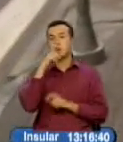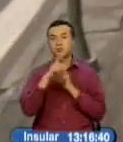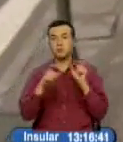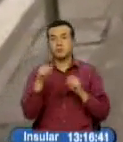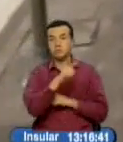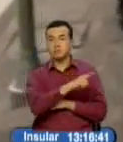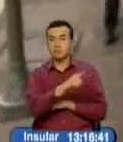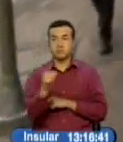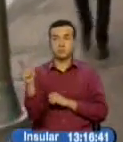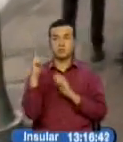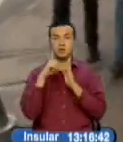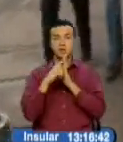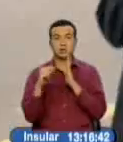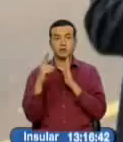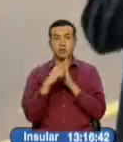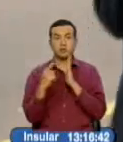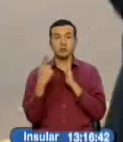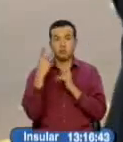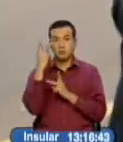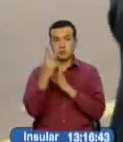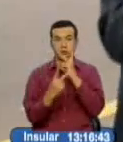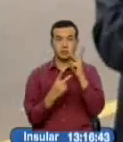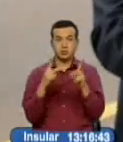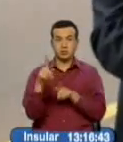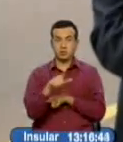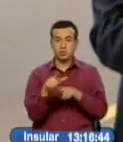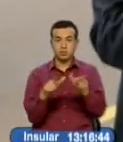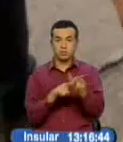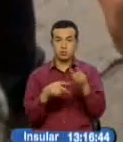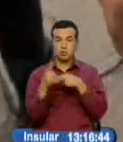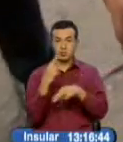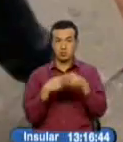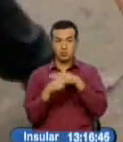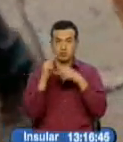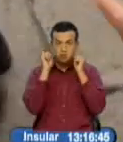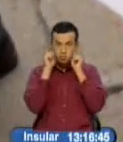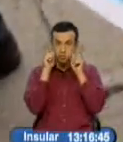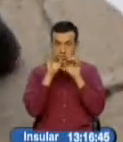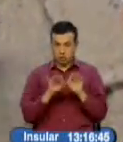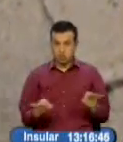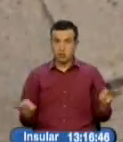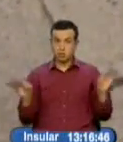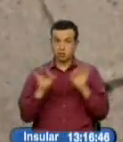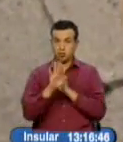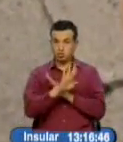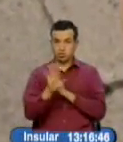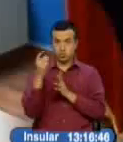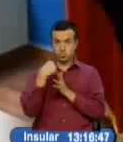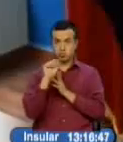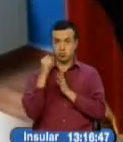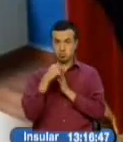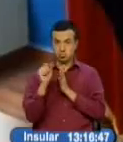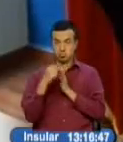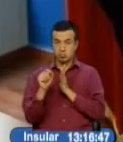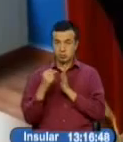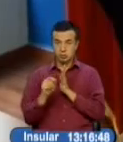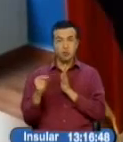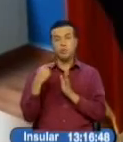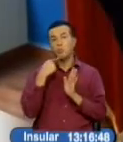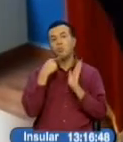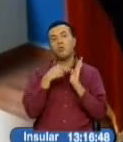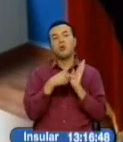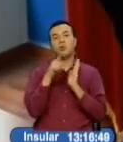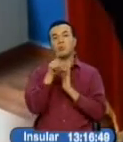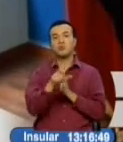del Servicio de Rentas Internas visitó locales comerciales y alertó de la importancia de su cumplimiento. Peor aún si el